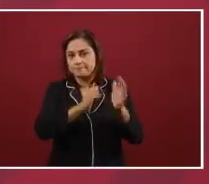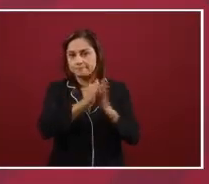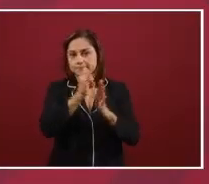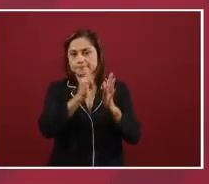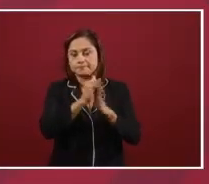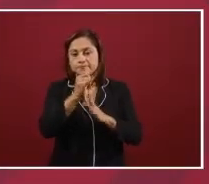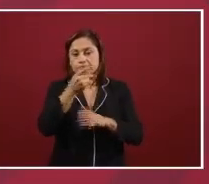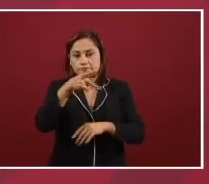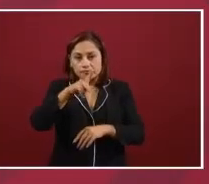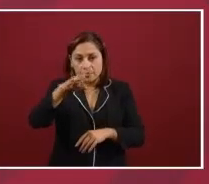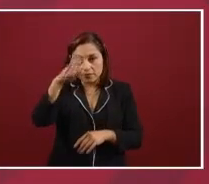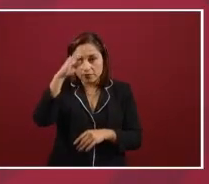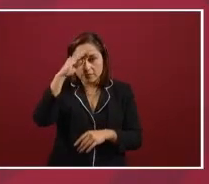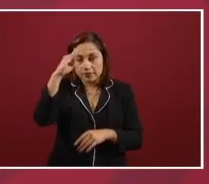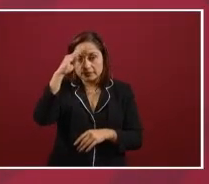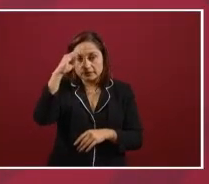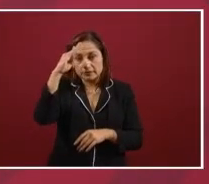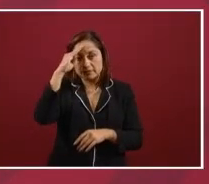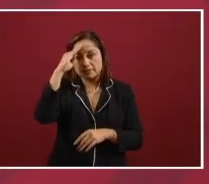base